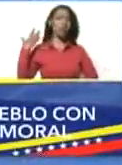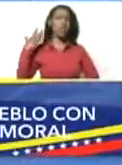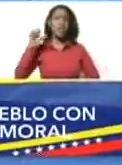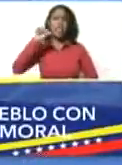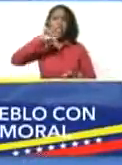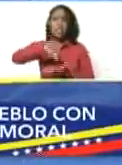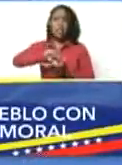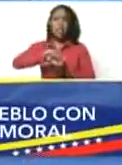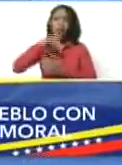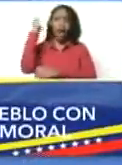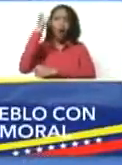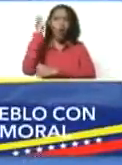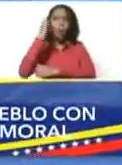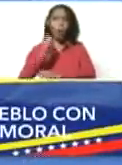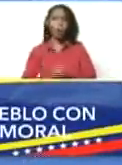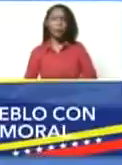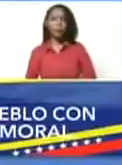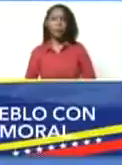eurocéntrica,